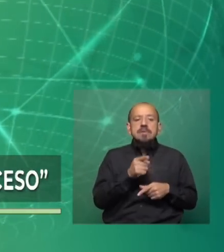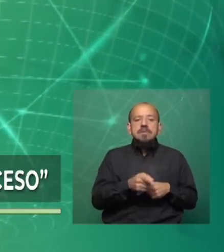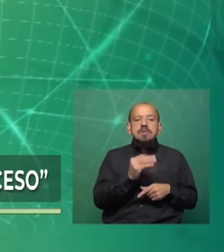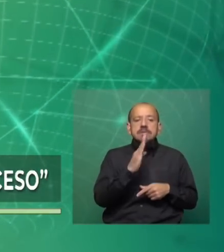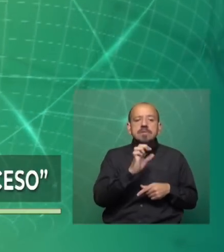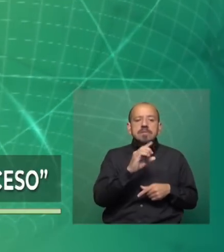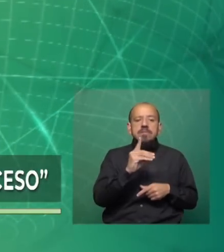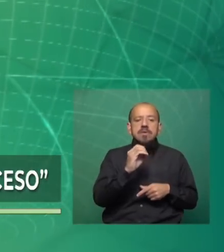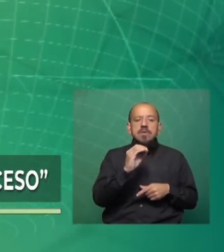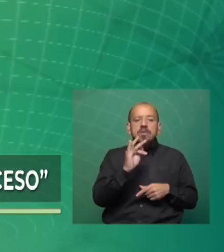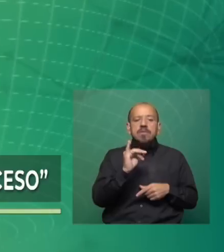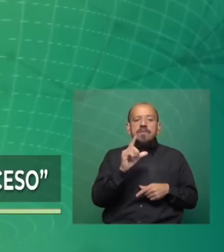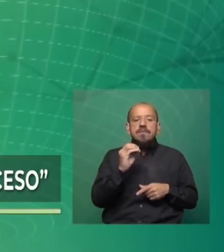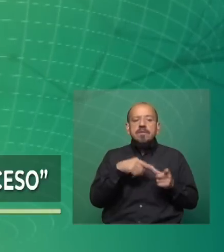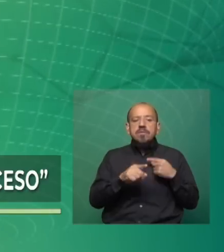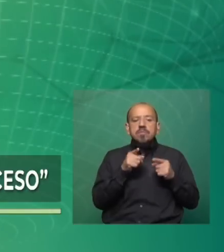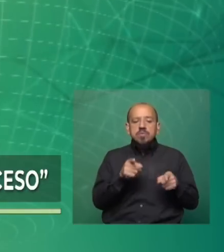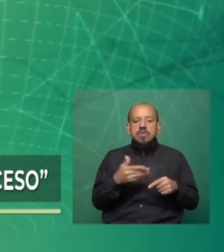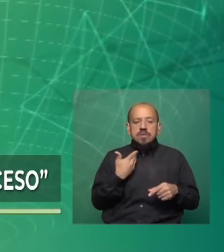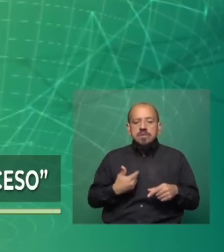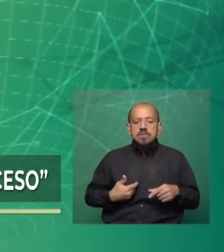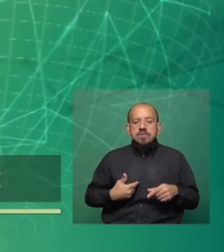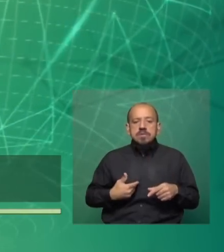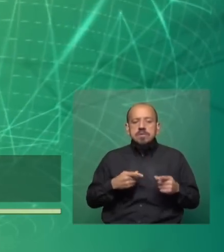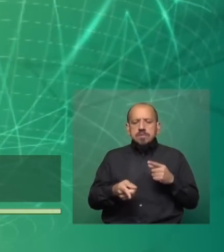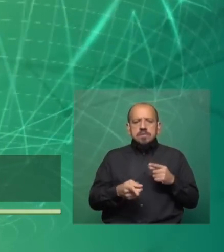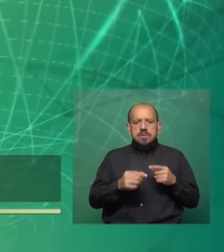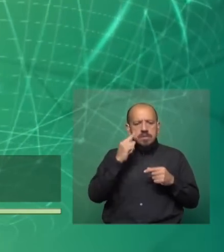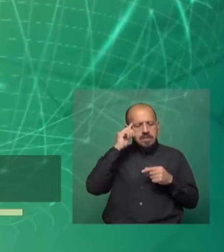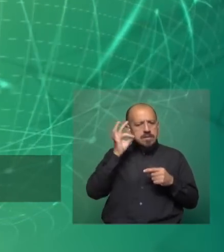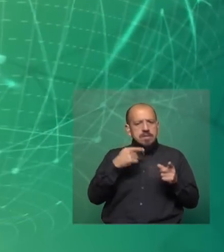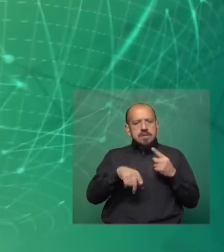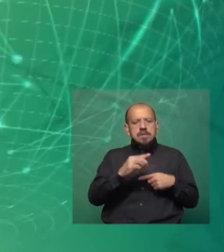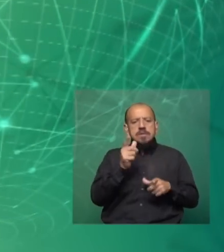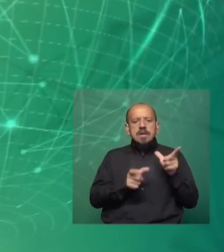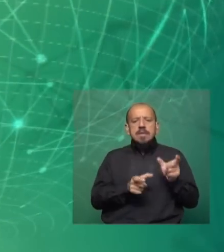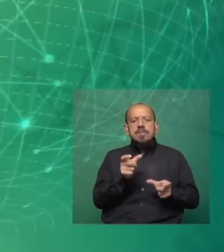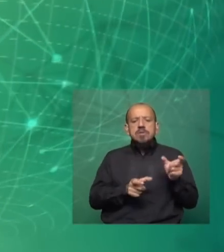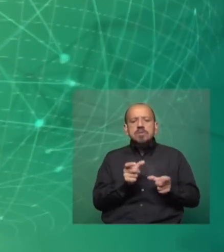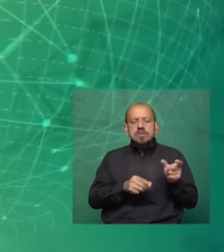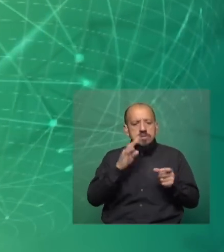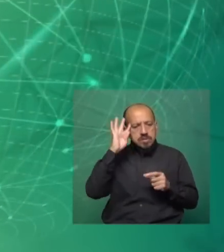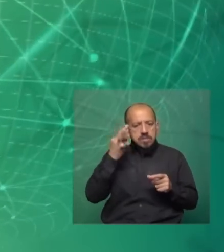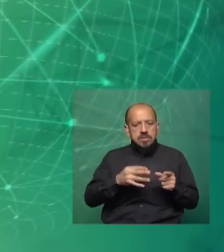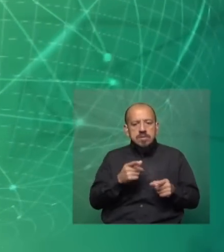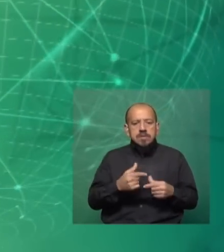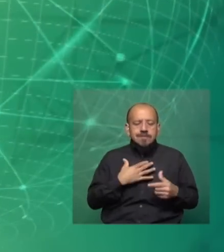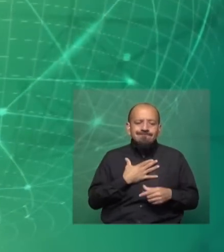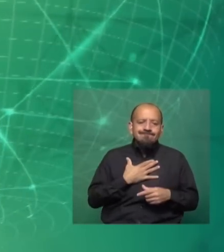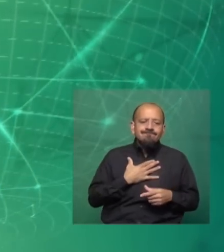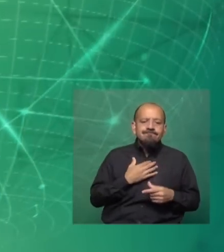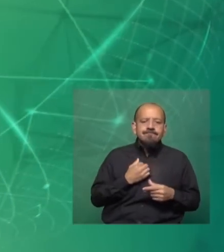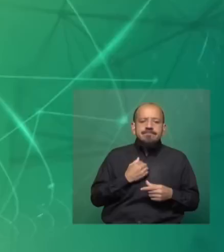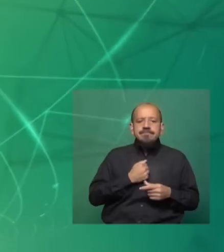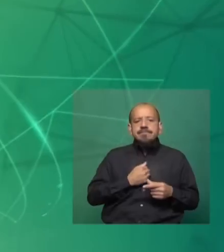pedófilo y usted Lamentablemente está descreyendo a las personas que realmente vivimos esto con lo que usted